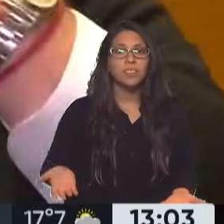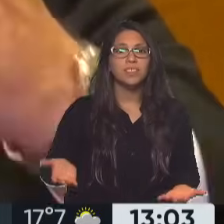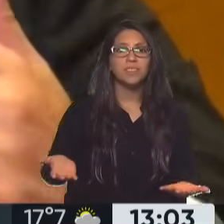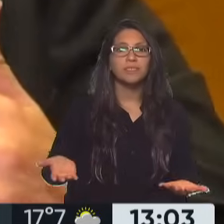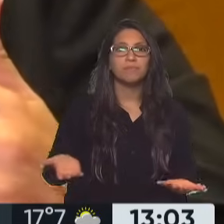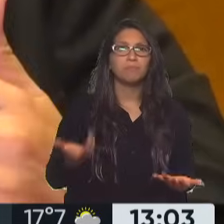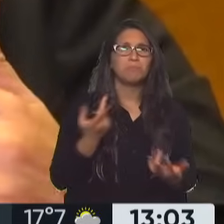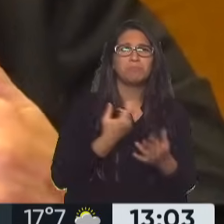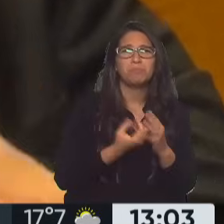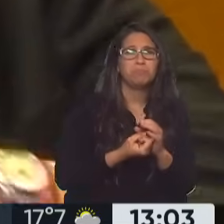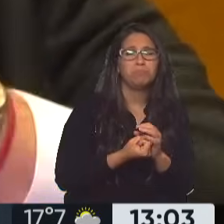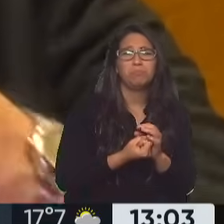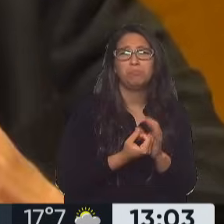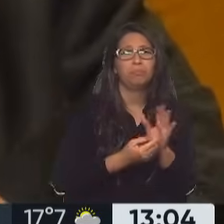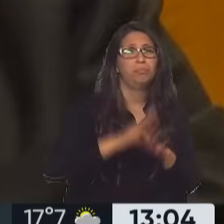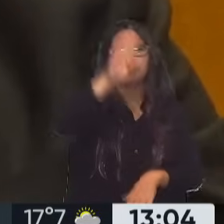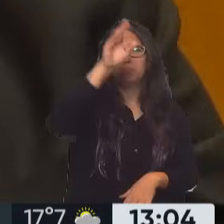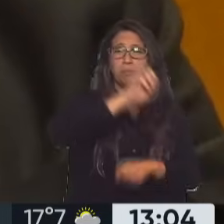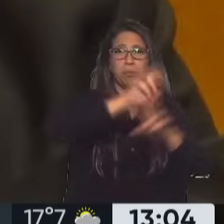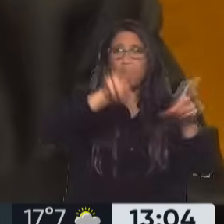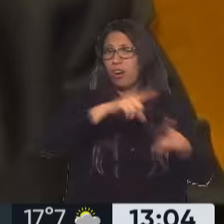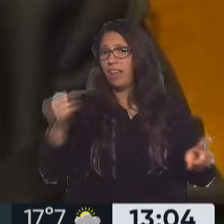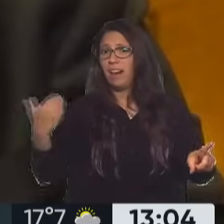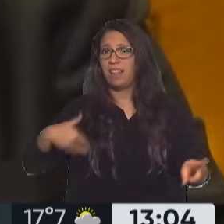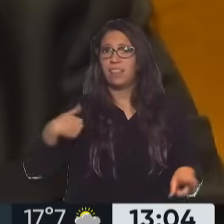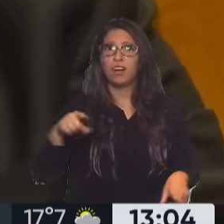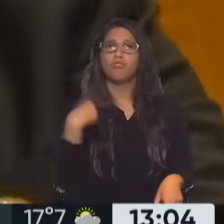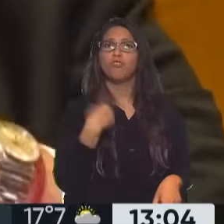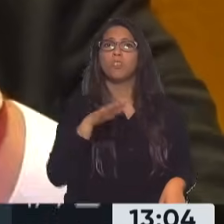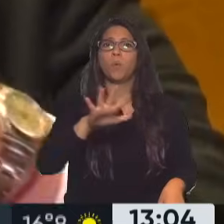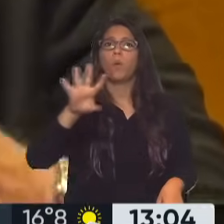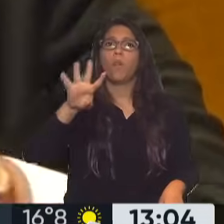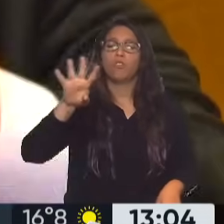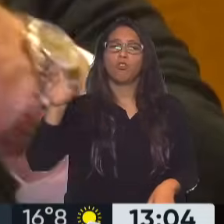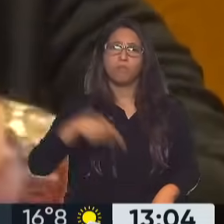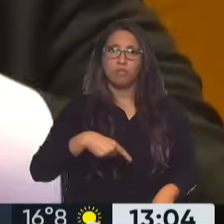mucho más que la que Argentina, porque nosotros finalmente recibimos 54 puntos y hoy tenemos